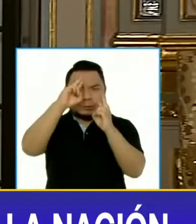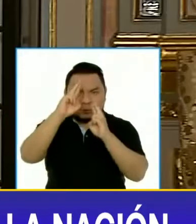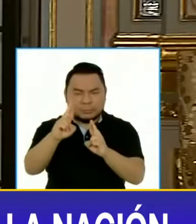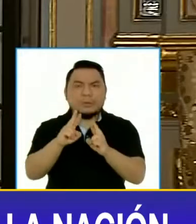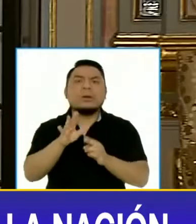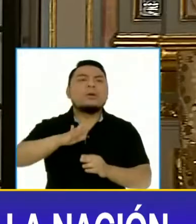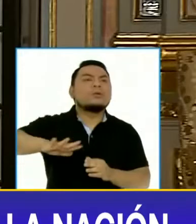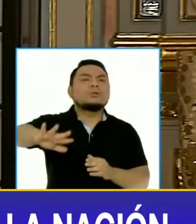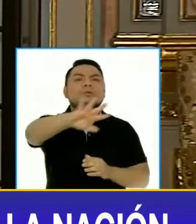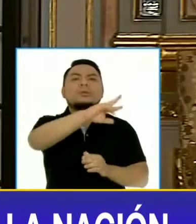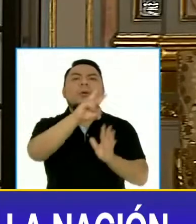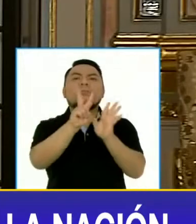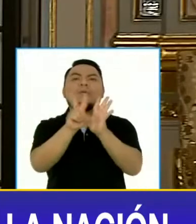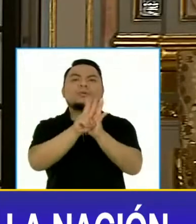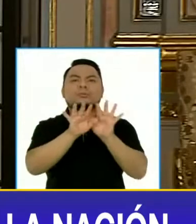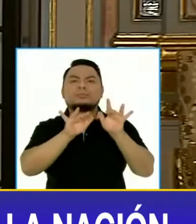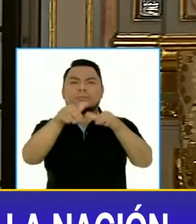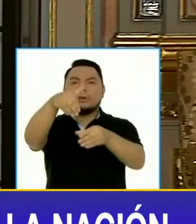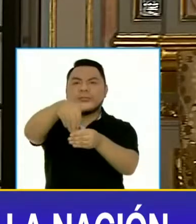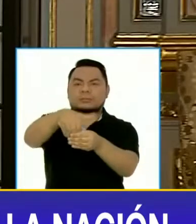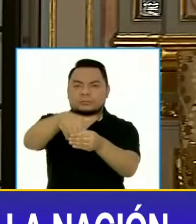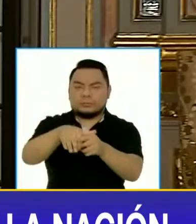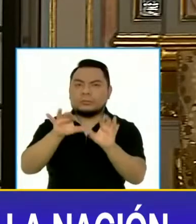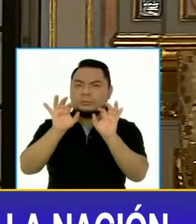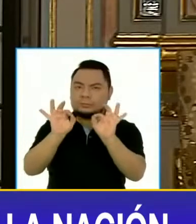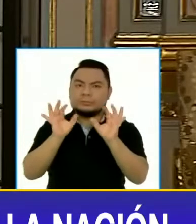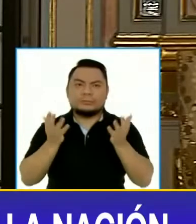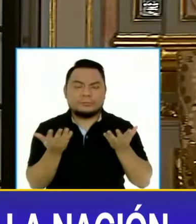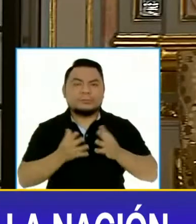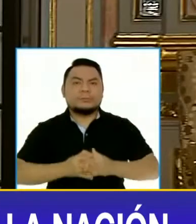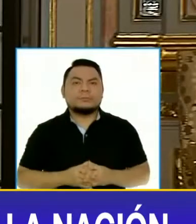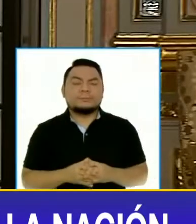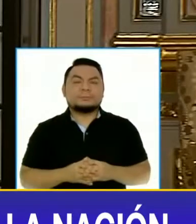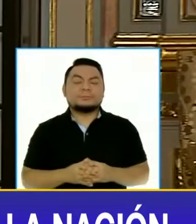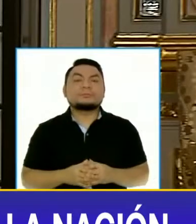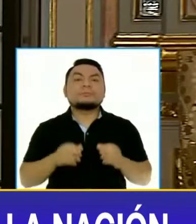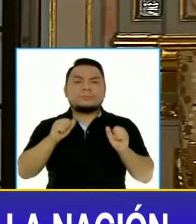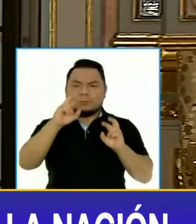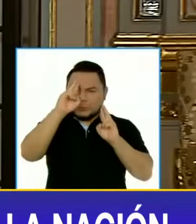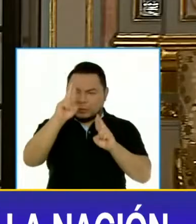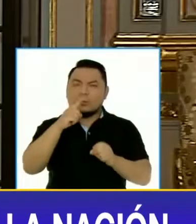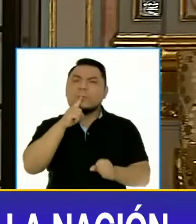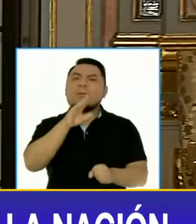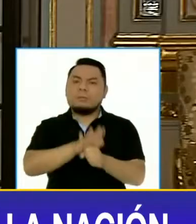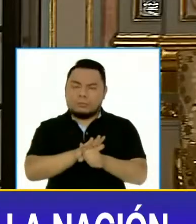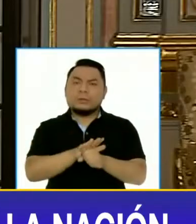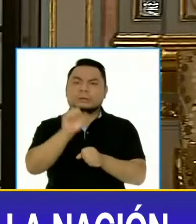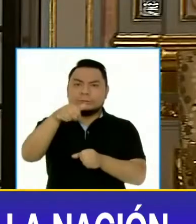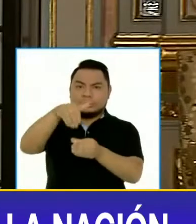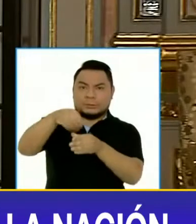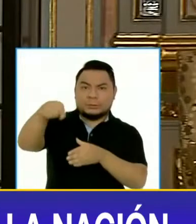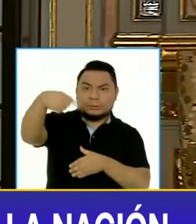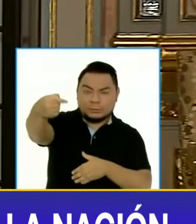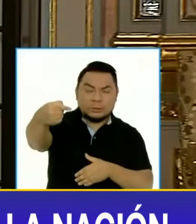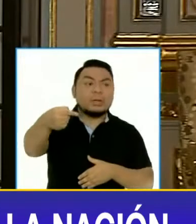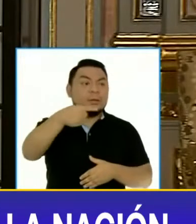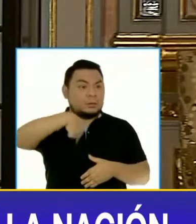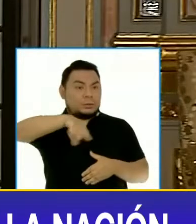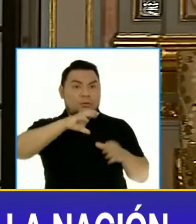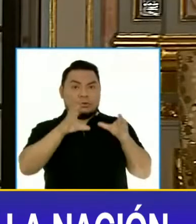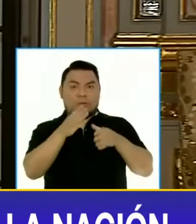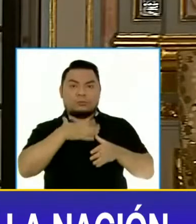escrupulosamente la voluntad popular expresada en las urnas. Honrando este compromiso, el gobierno ha mantenido